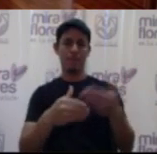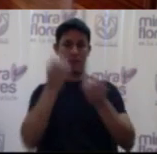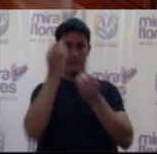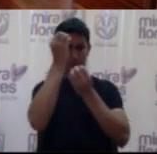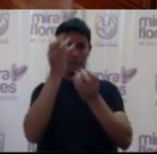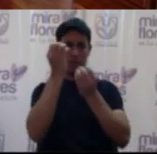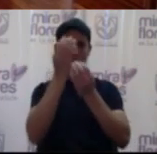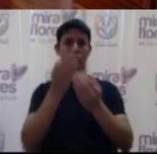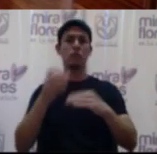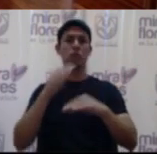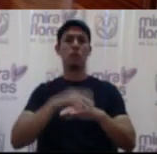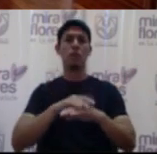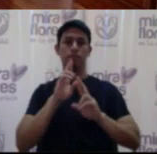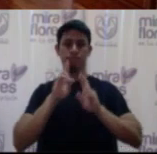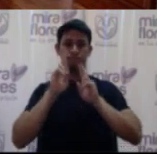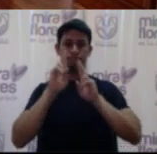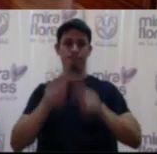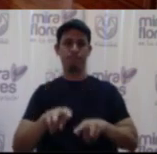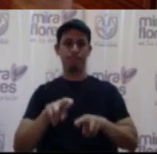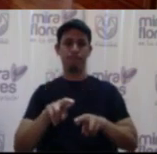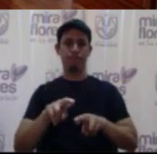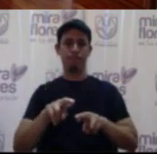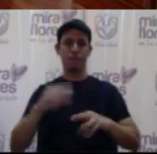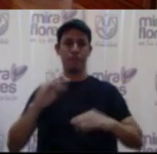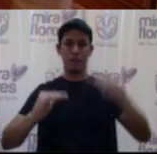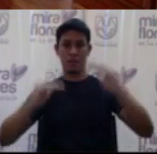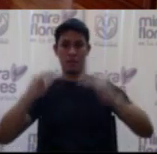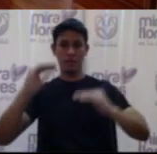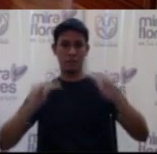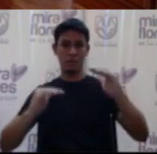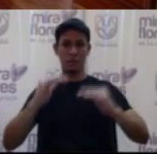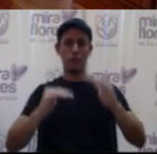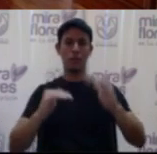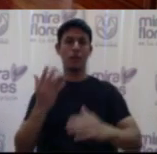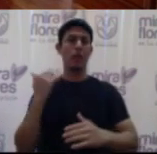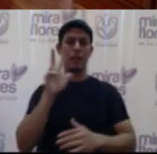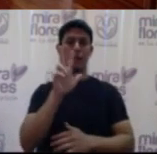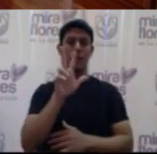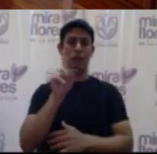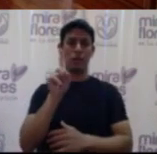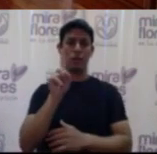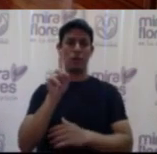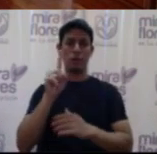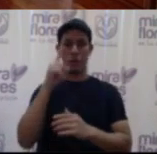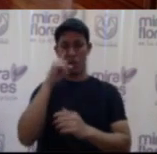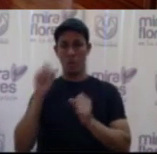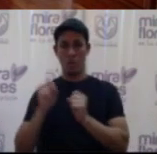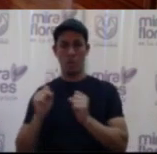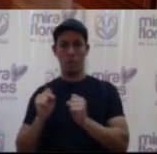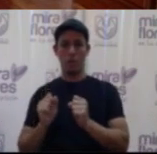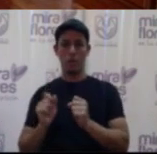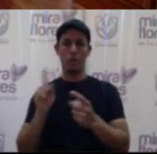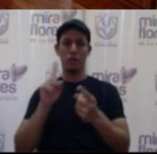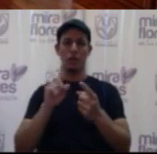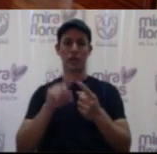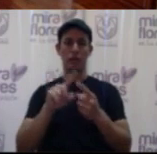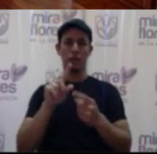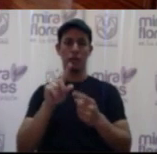informa respecto a los resultados de la gestión del 31 de julio al 30 de septiembre del año